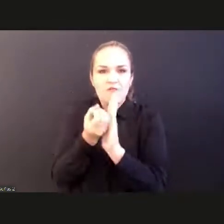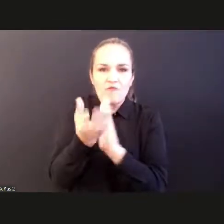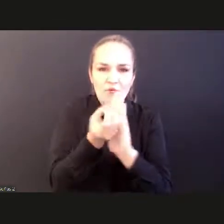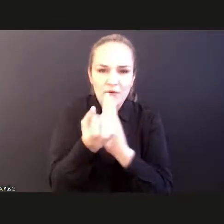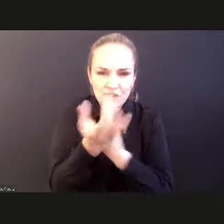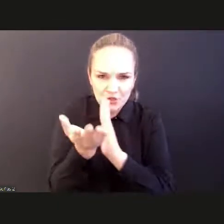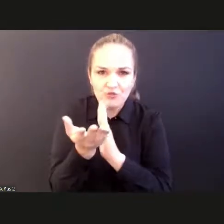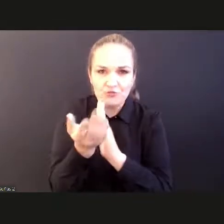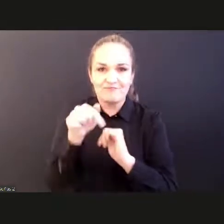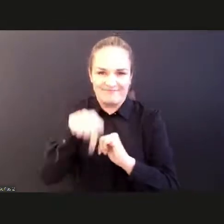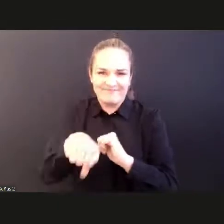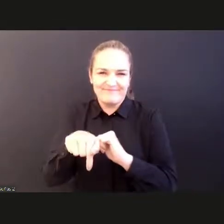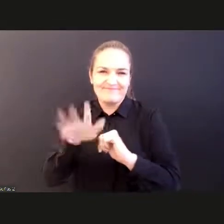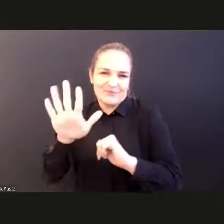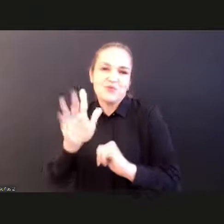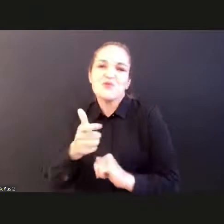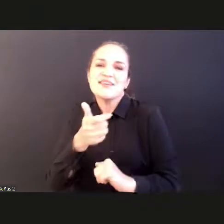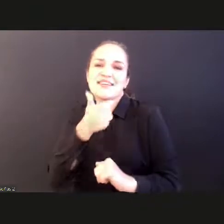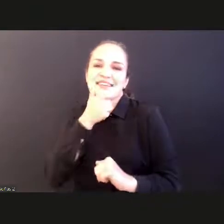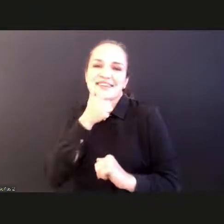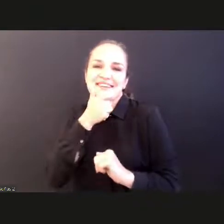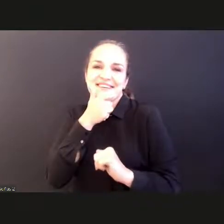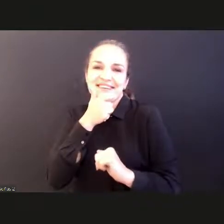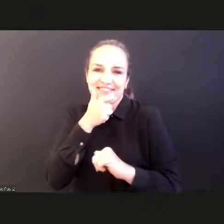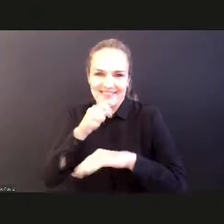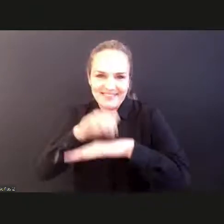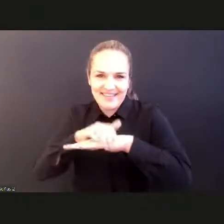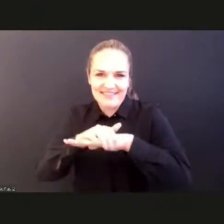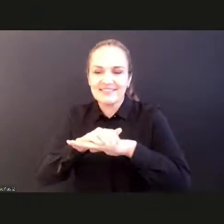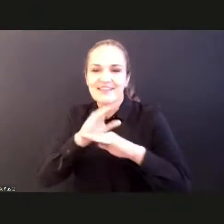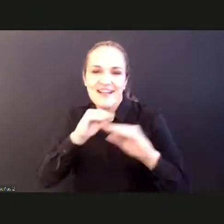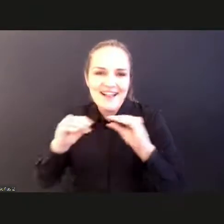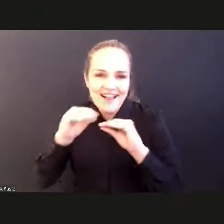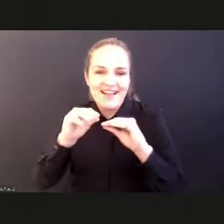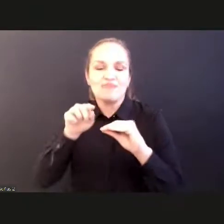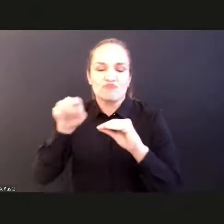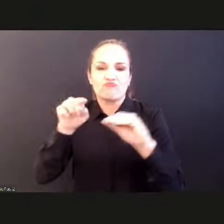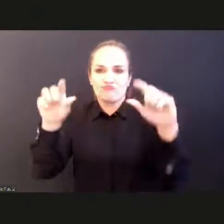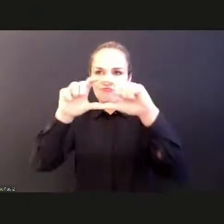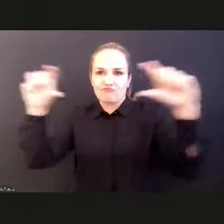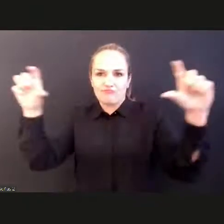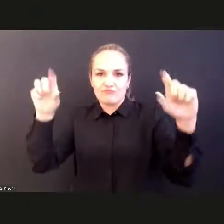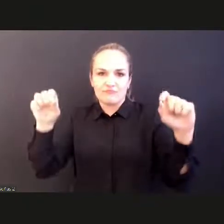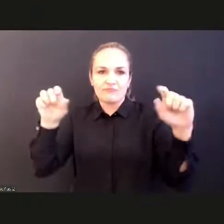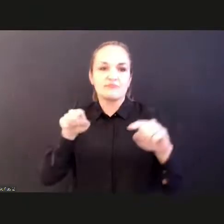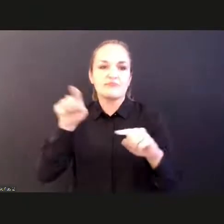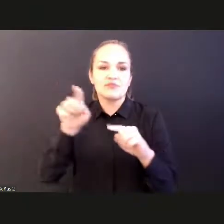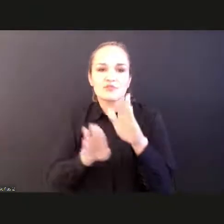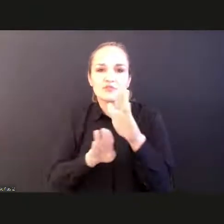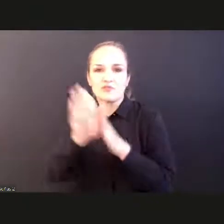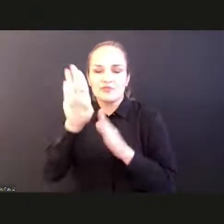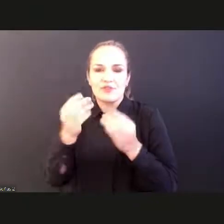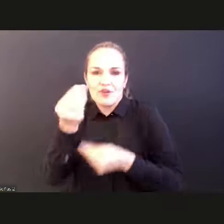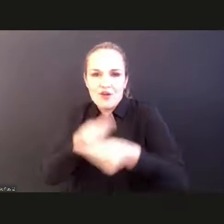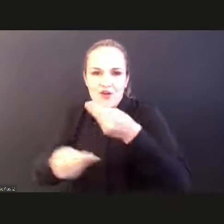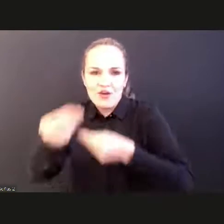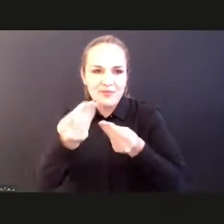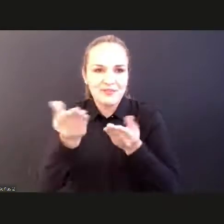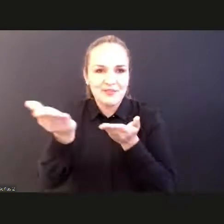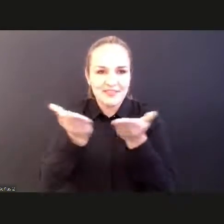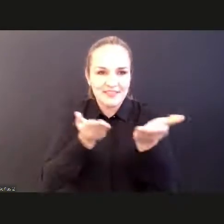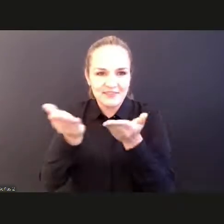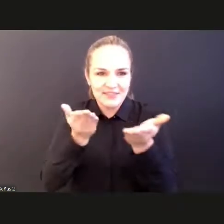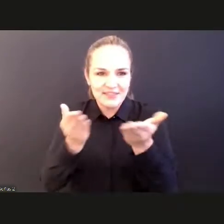Technology Enabled Services Trade. Yo hubiera preguntado a todos mis colegas de qué se trata